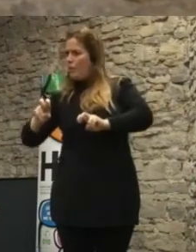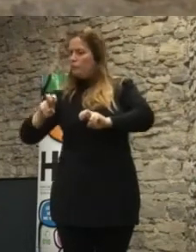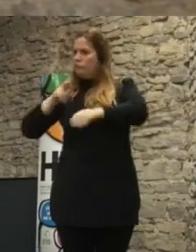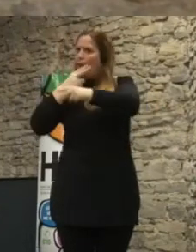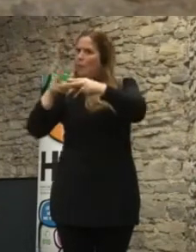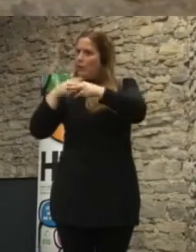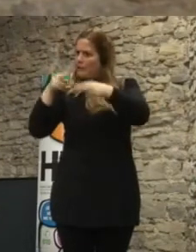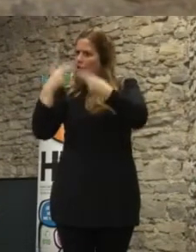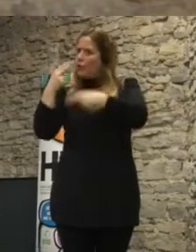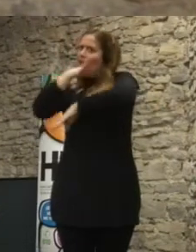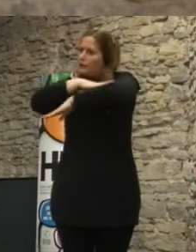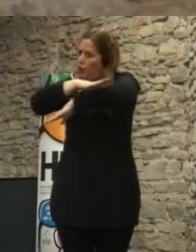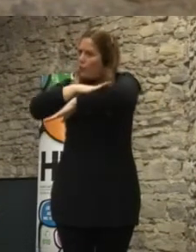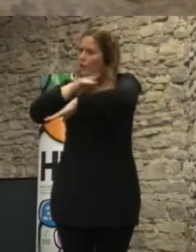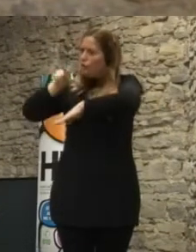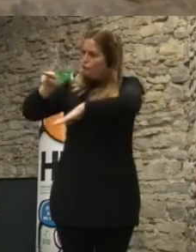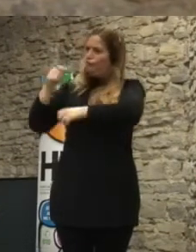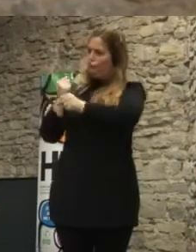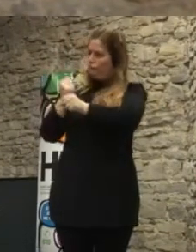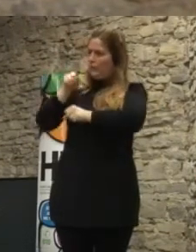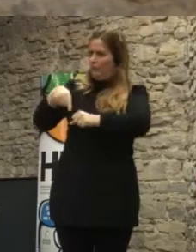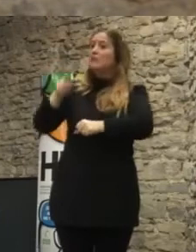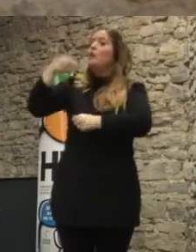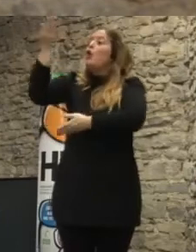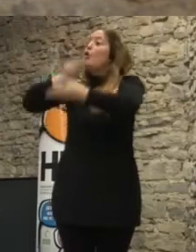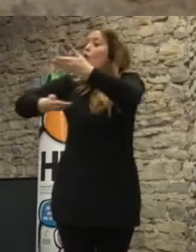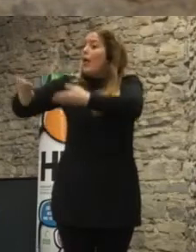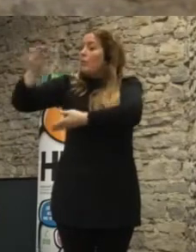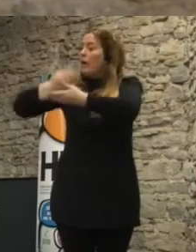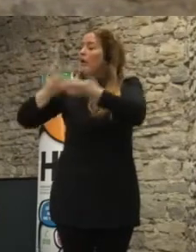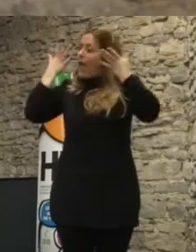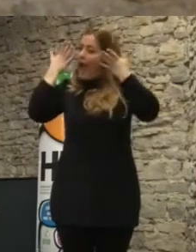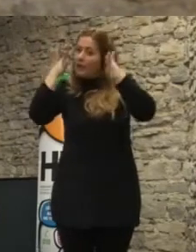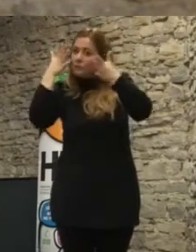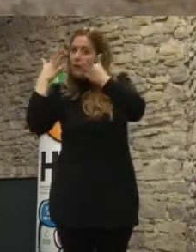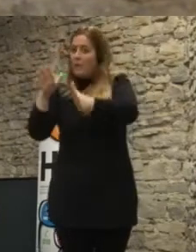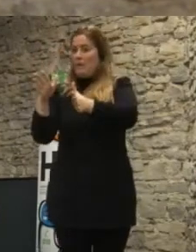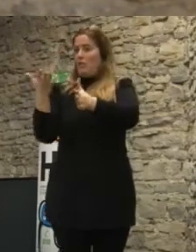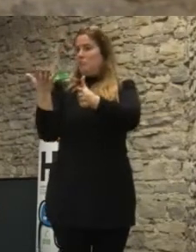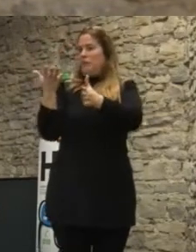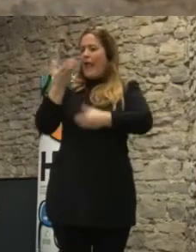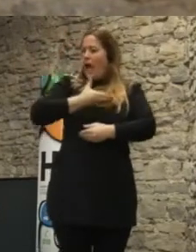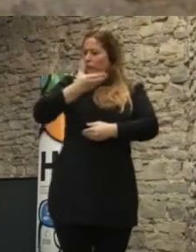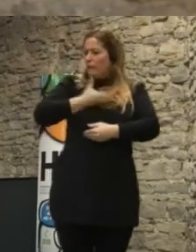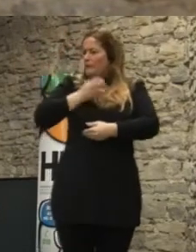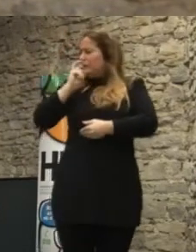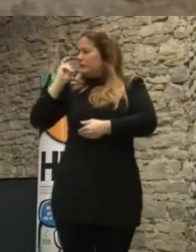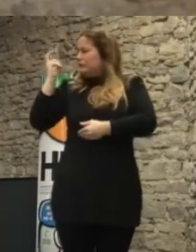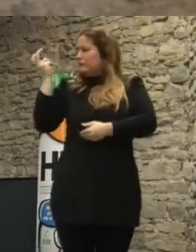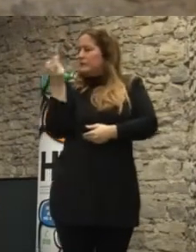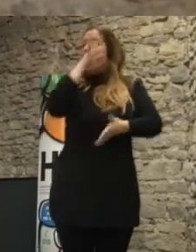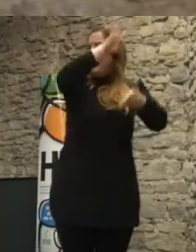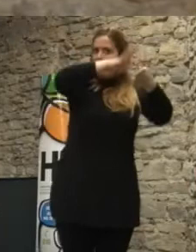Públicas. Y, bueno, su colaboración y asesoramiento en múltiples ayuntamientos de